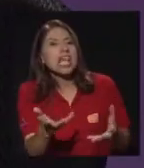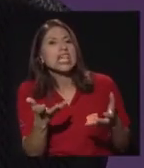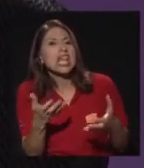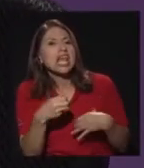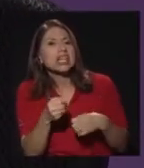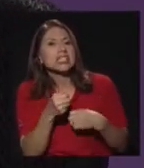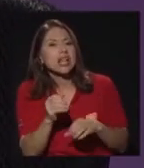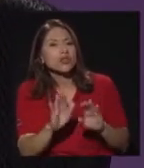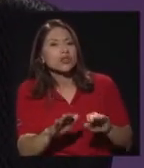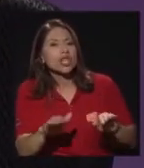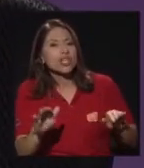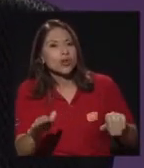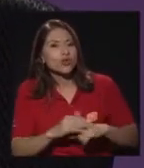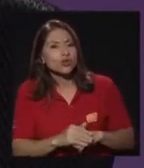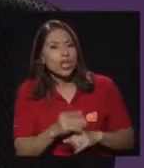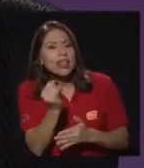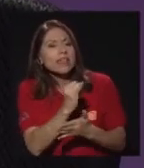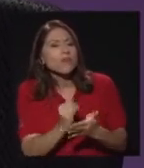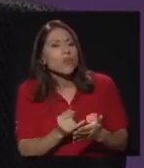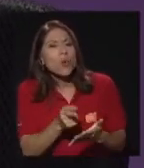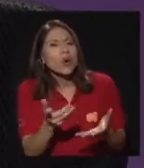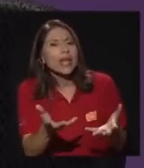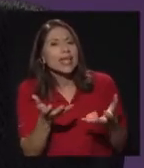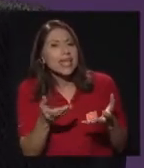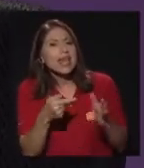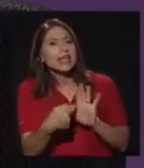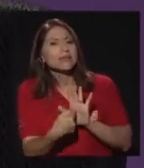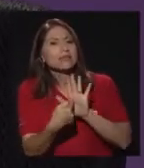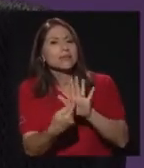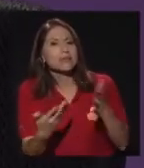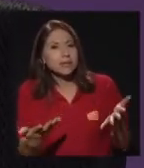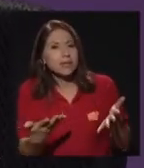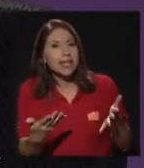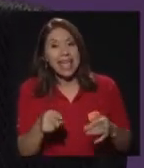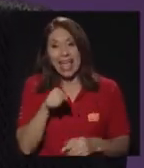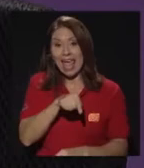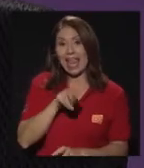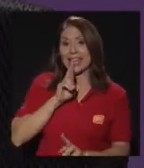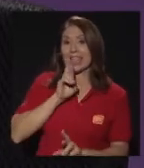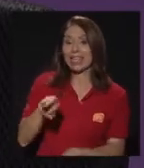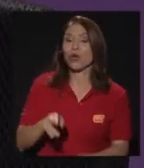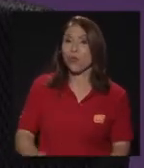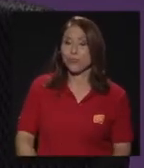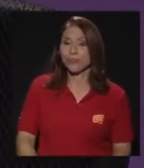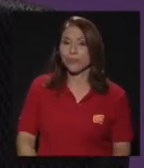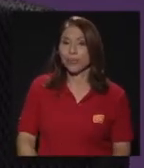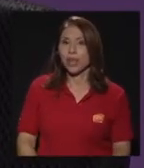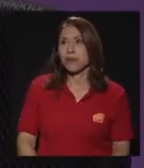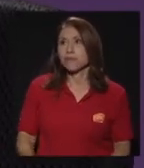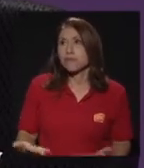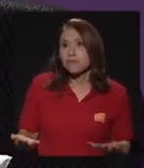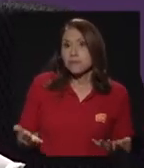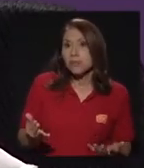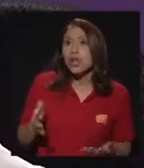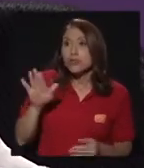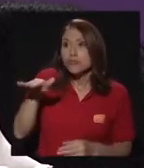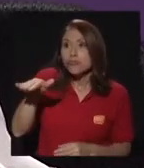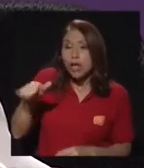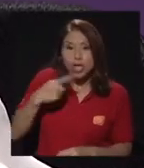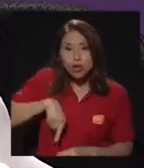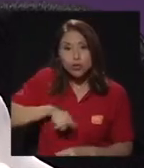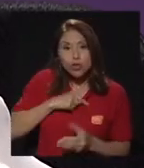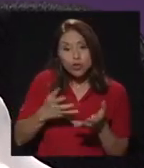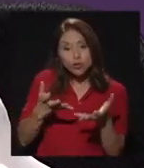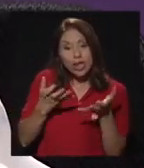niños? ¿Qué dibujo ellos querían reflejar en eso? Entonces él dijo, Doña Cusa, queremos